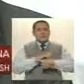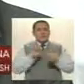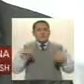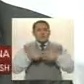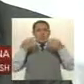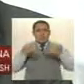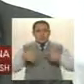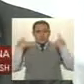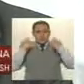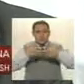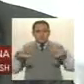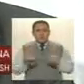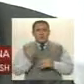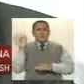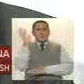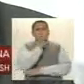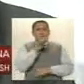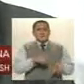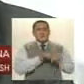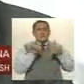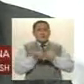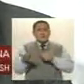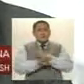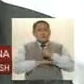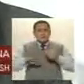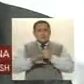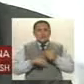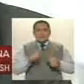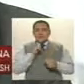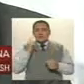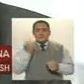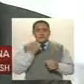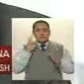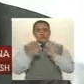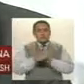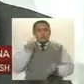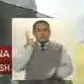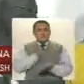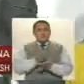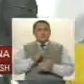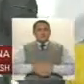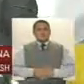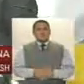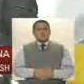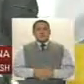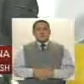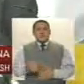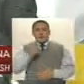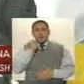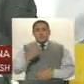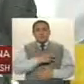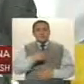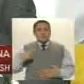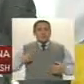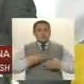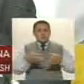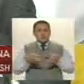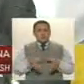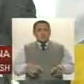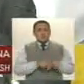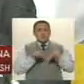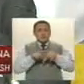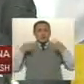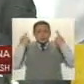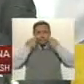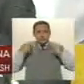las condiciones ambientales básicas deben ser severamente sancionadas. El titular del sector refirió como parte